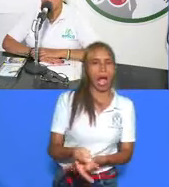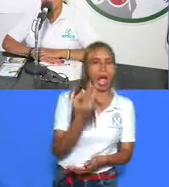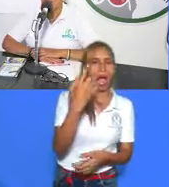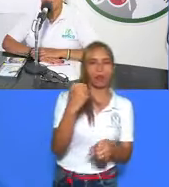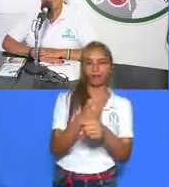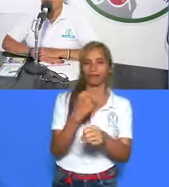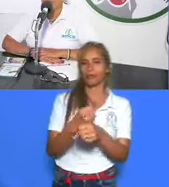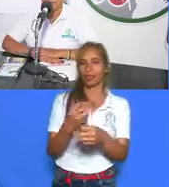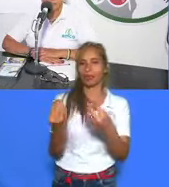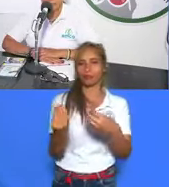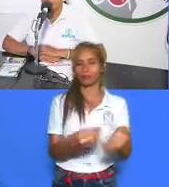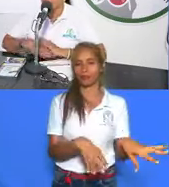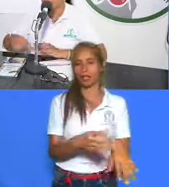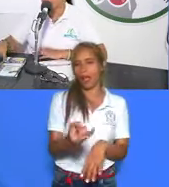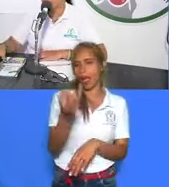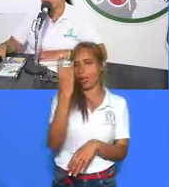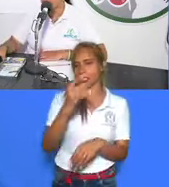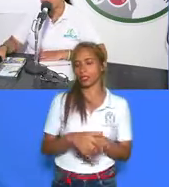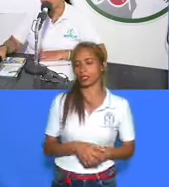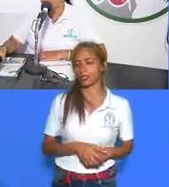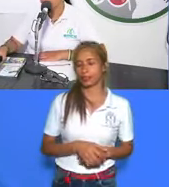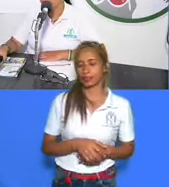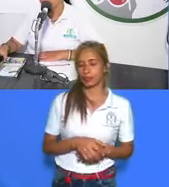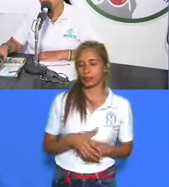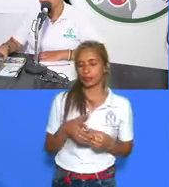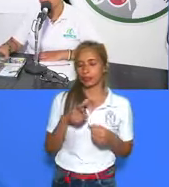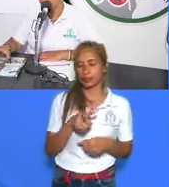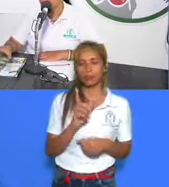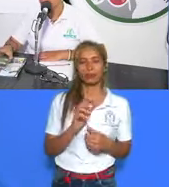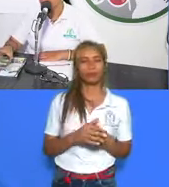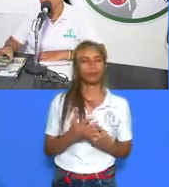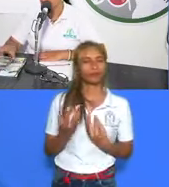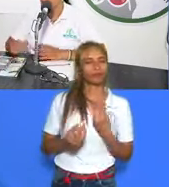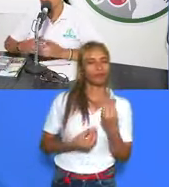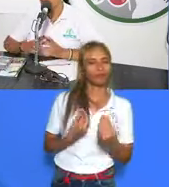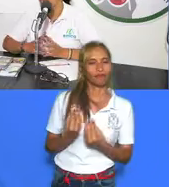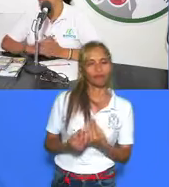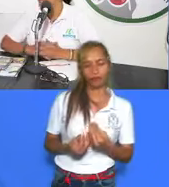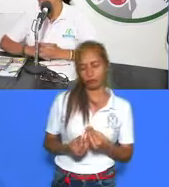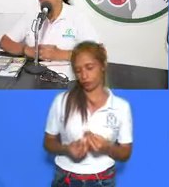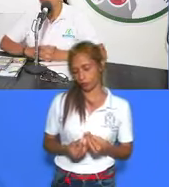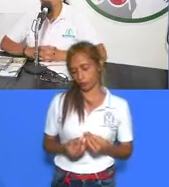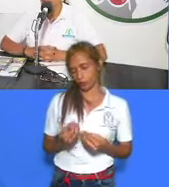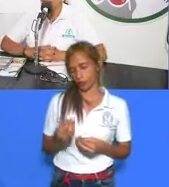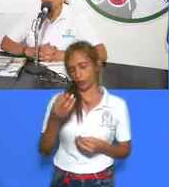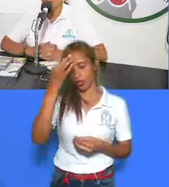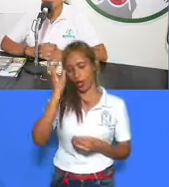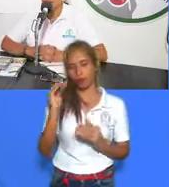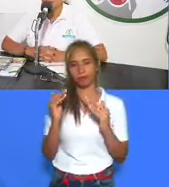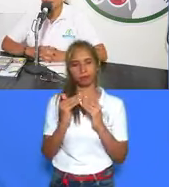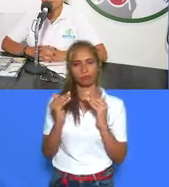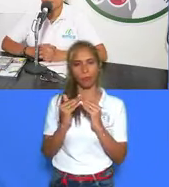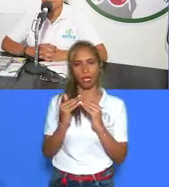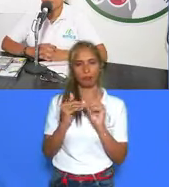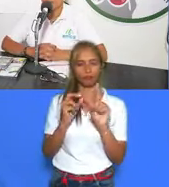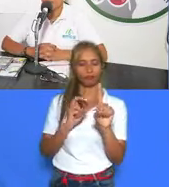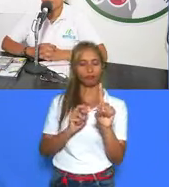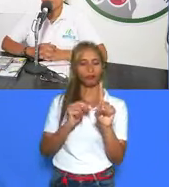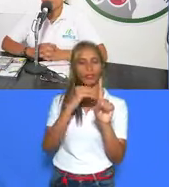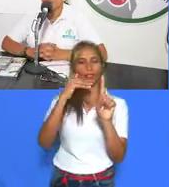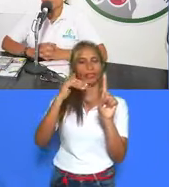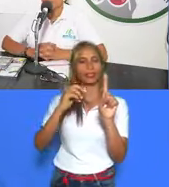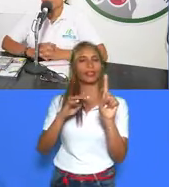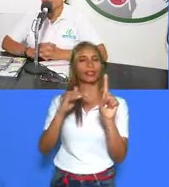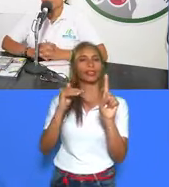se le presentó, ¿cierto? ¿Qué posibilidades hay para ese usuario, si es residencial, que si es estrato 2? Él llega a buscarla